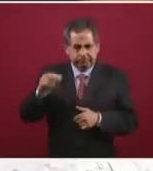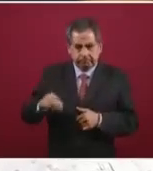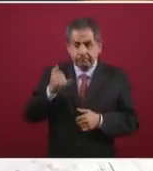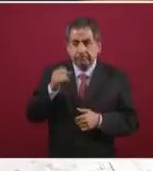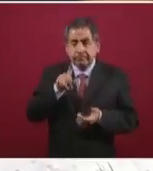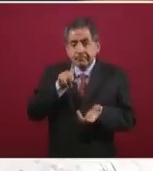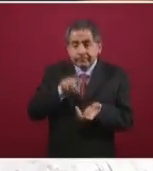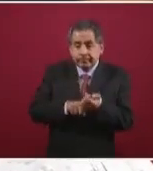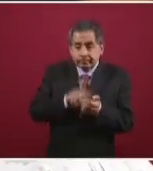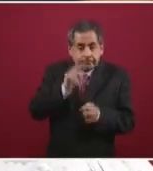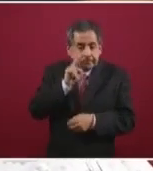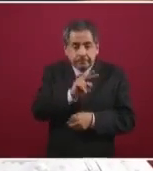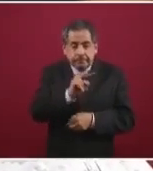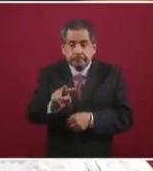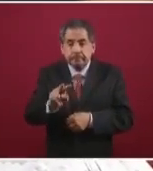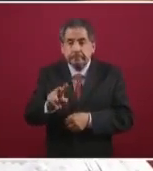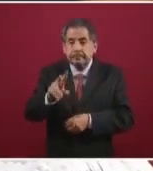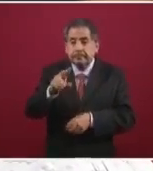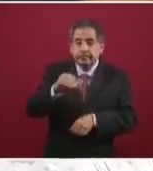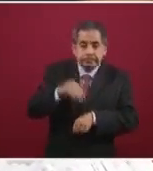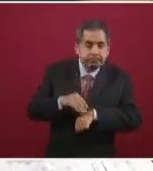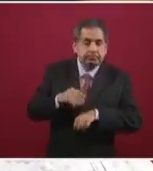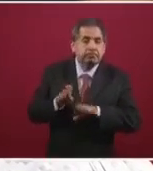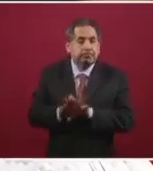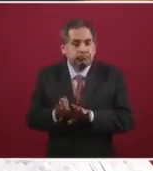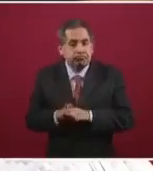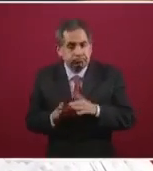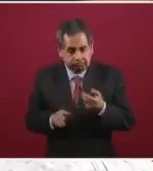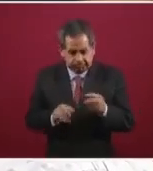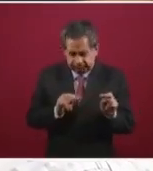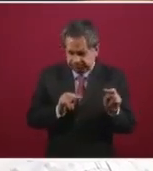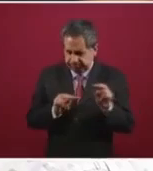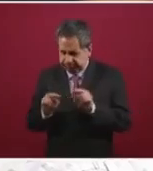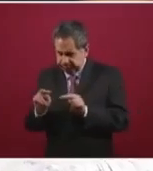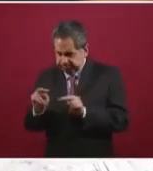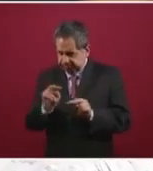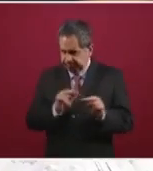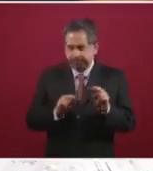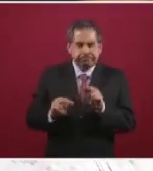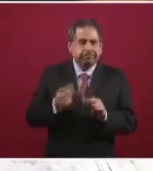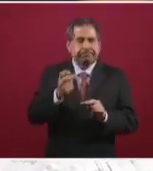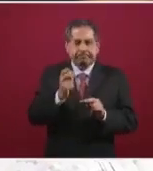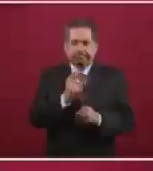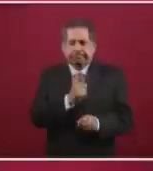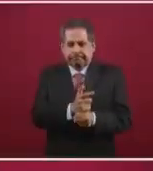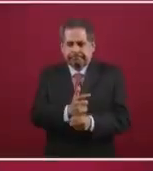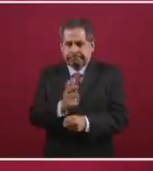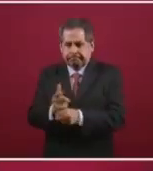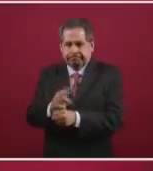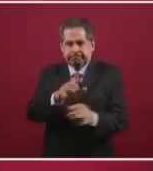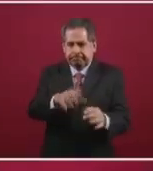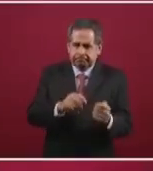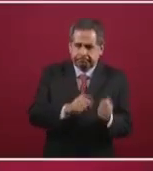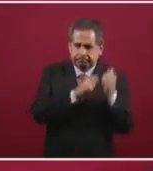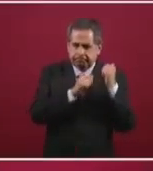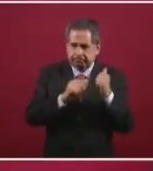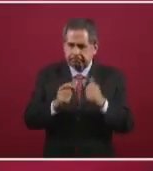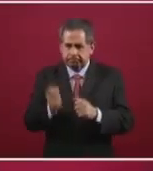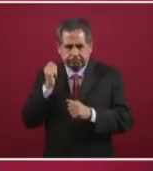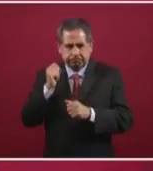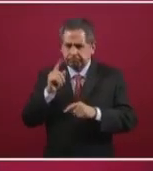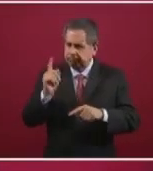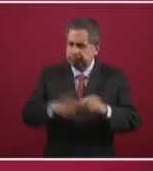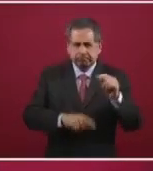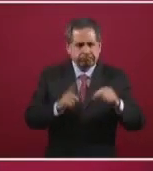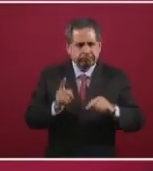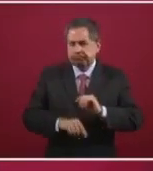ver cómo se están comportando. Entonces, eso nos permite ir probablemente detectar y, como decía, a lo mejor tender indicios de que